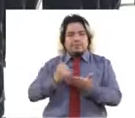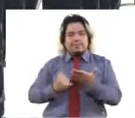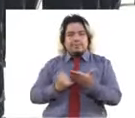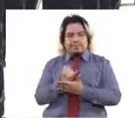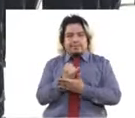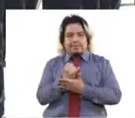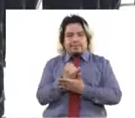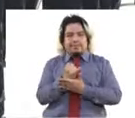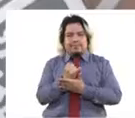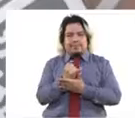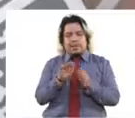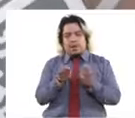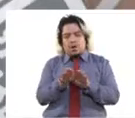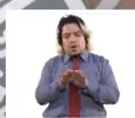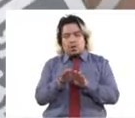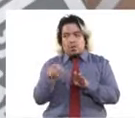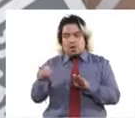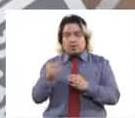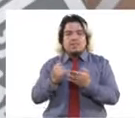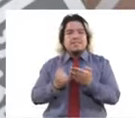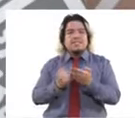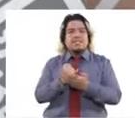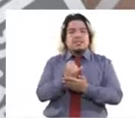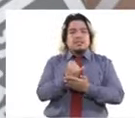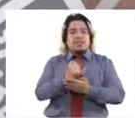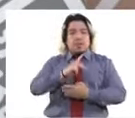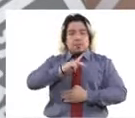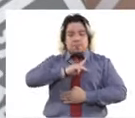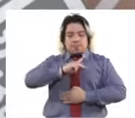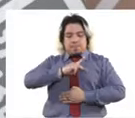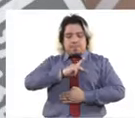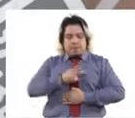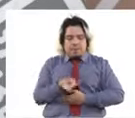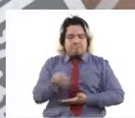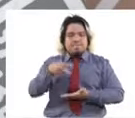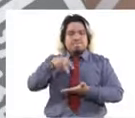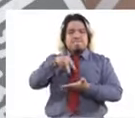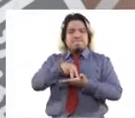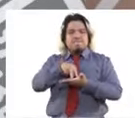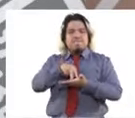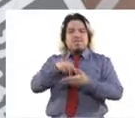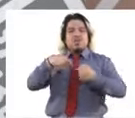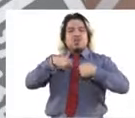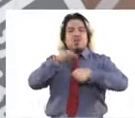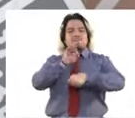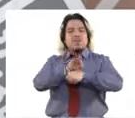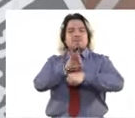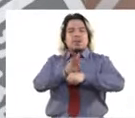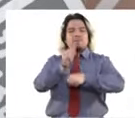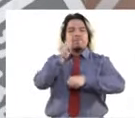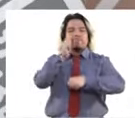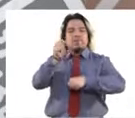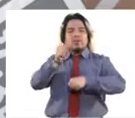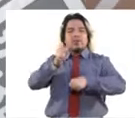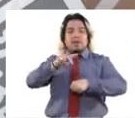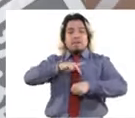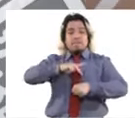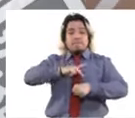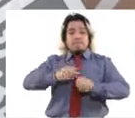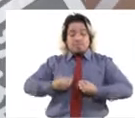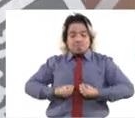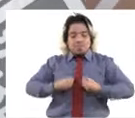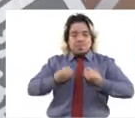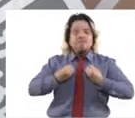camino, poner su vida para salvar la vida de los demás. No hay nada más